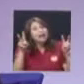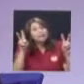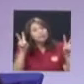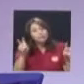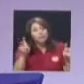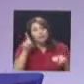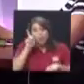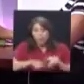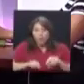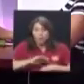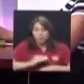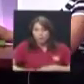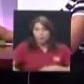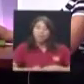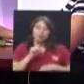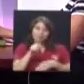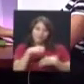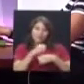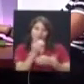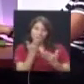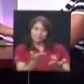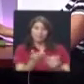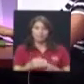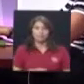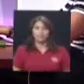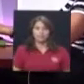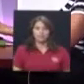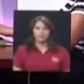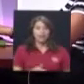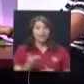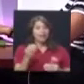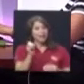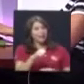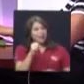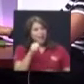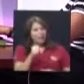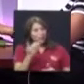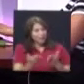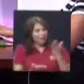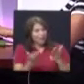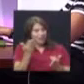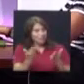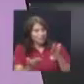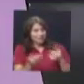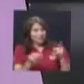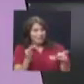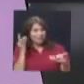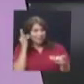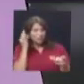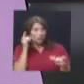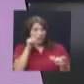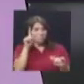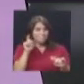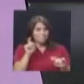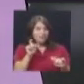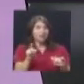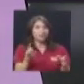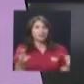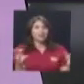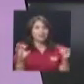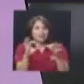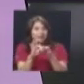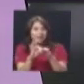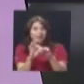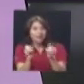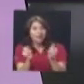ser así claro tal vez la pregunta de la señora última tiene que ver con